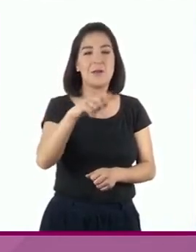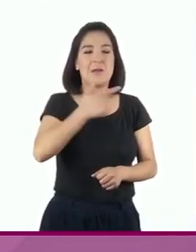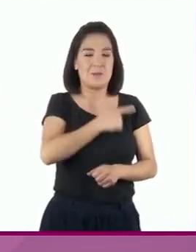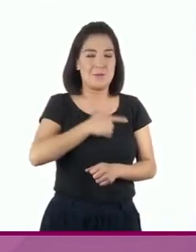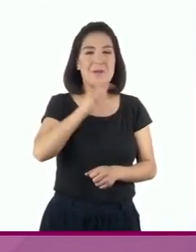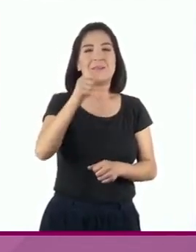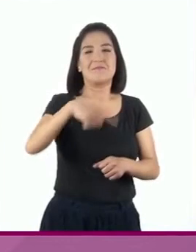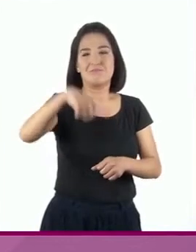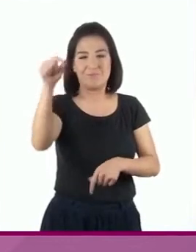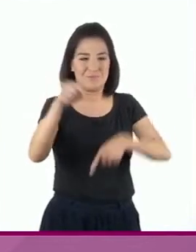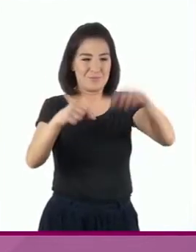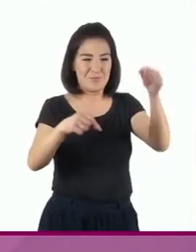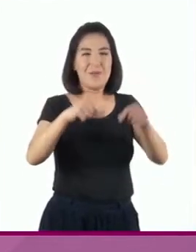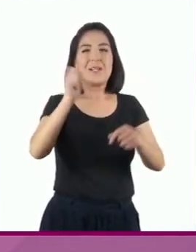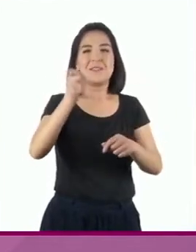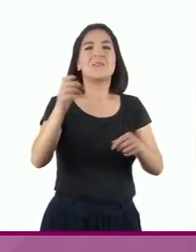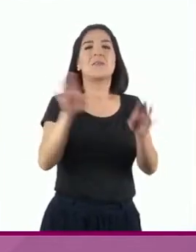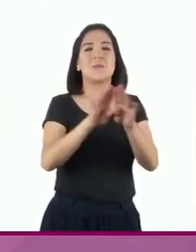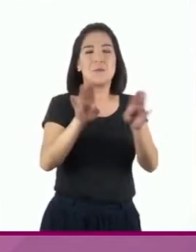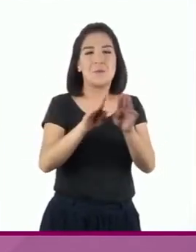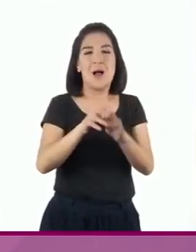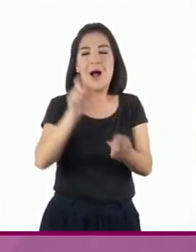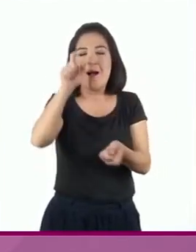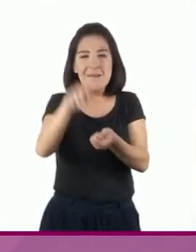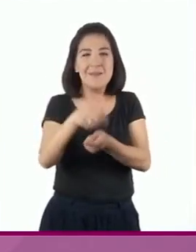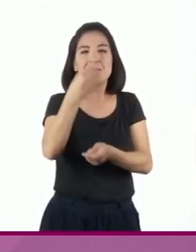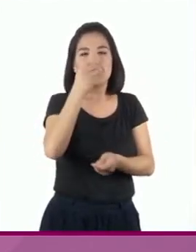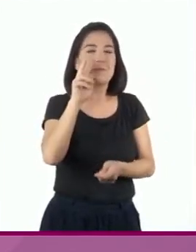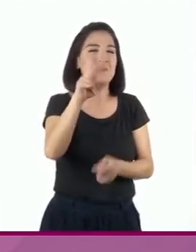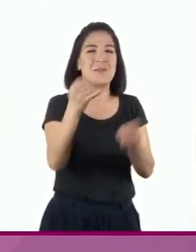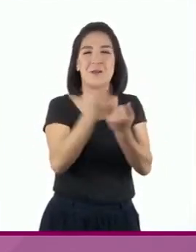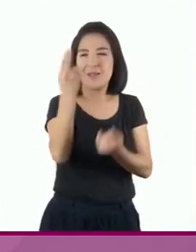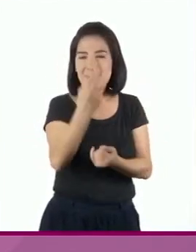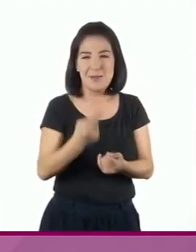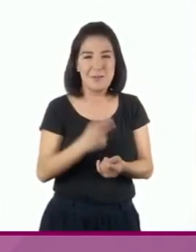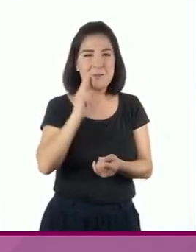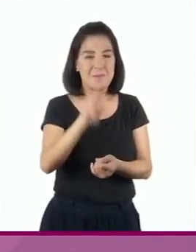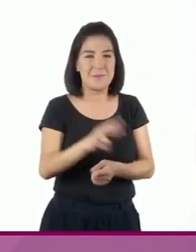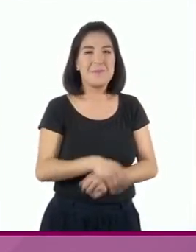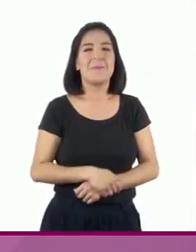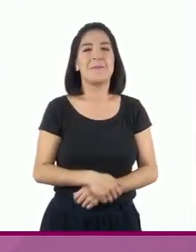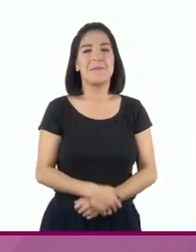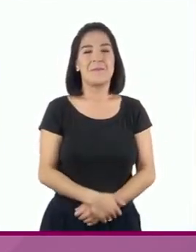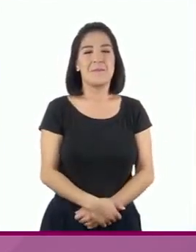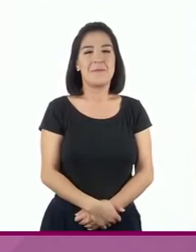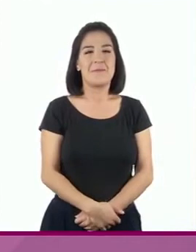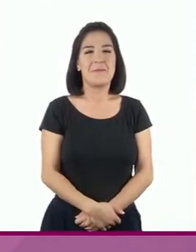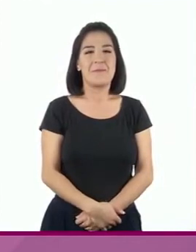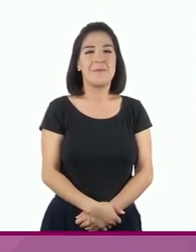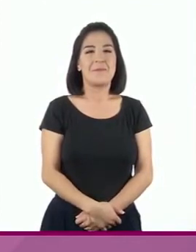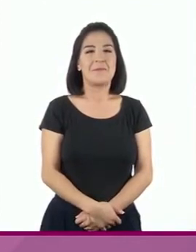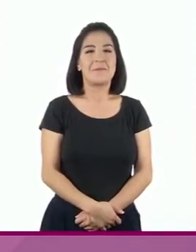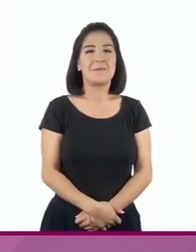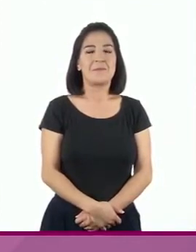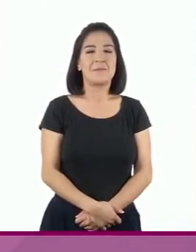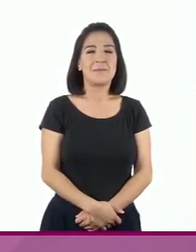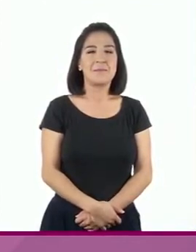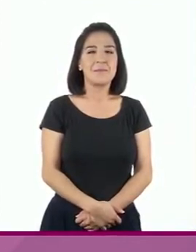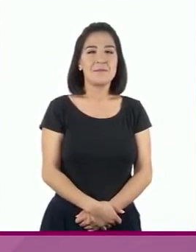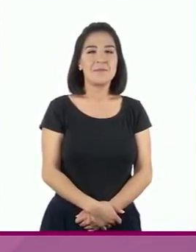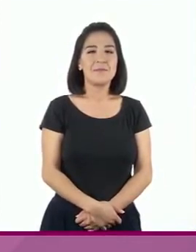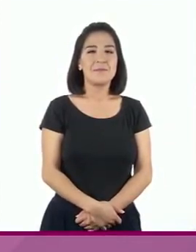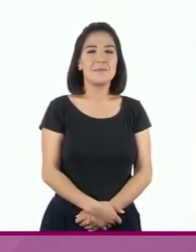El tercero es el pinzón de cactus común, con un resultado de número 3, letra C. Tiene un pico alargado